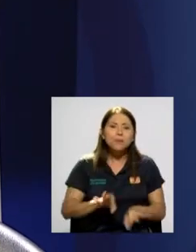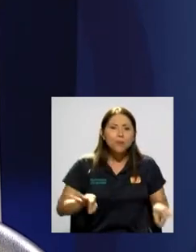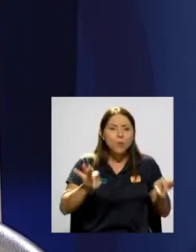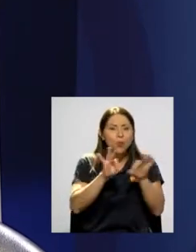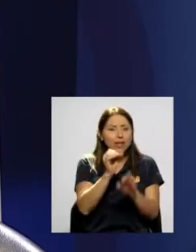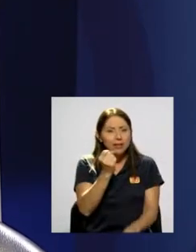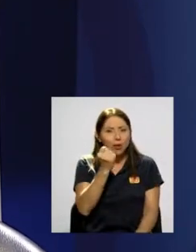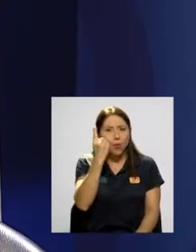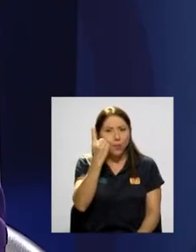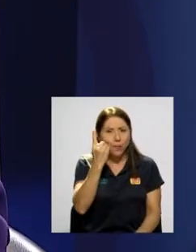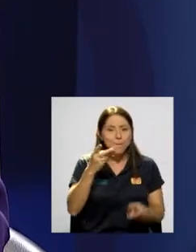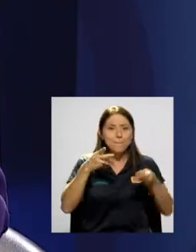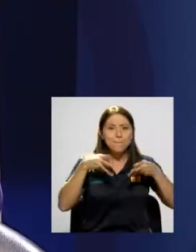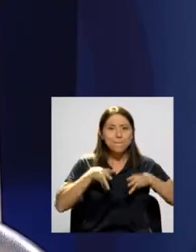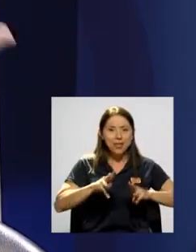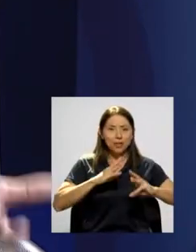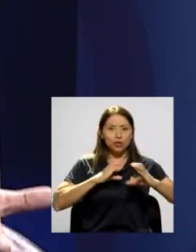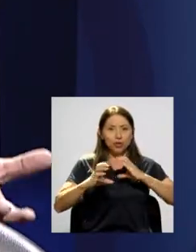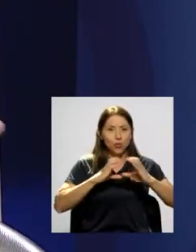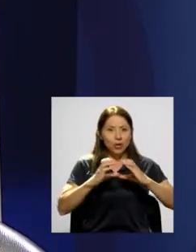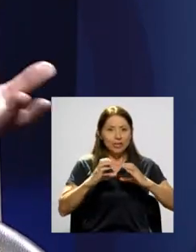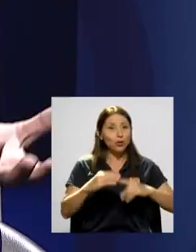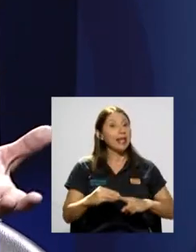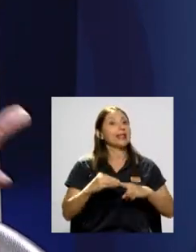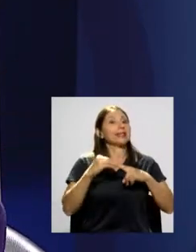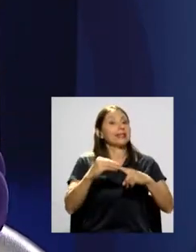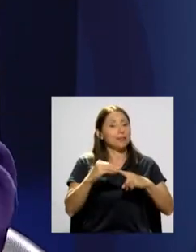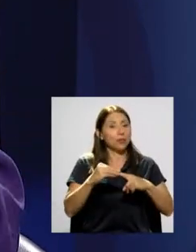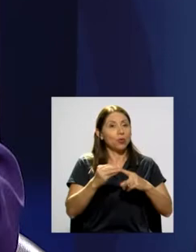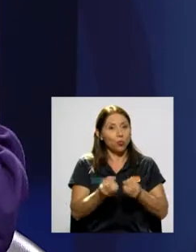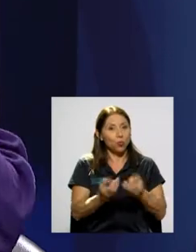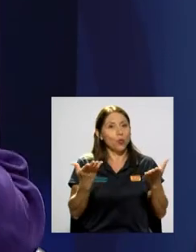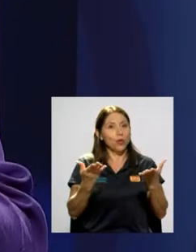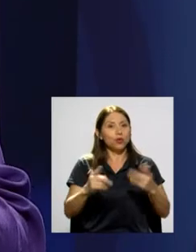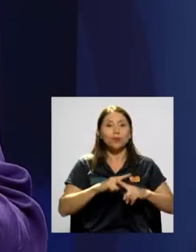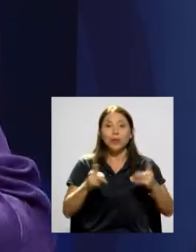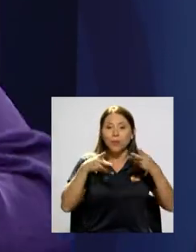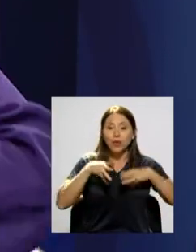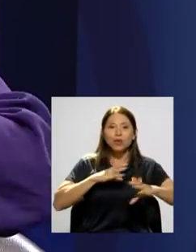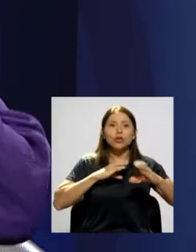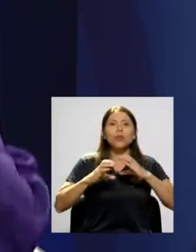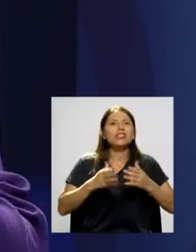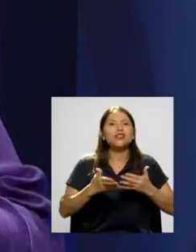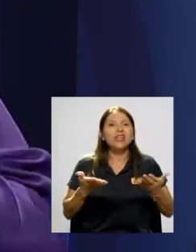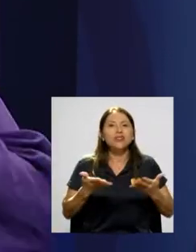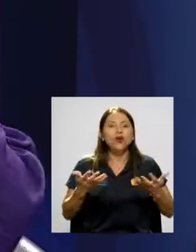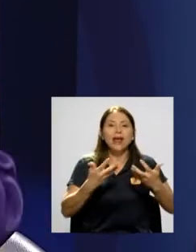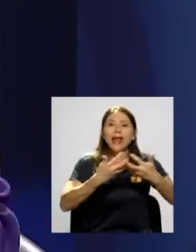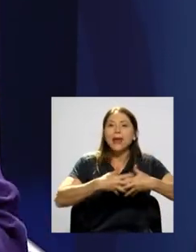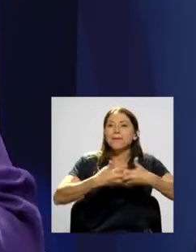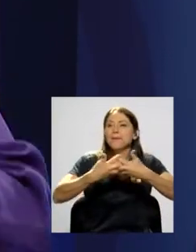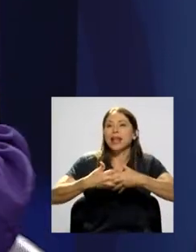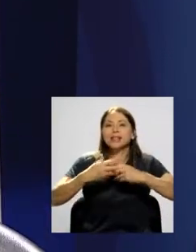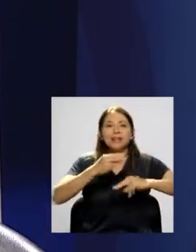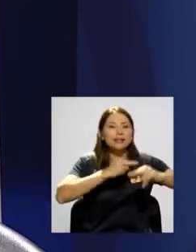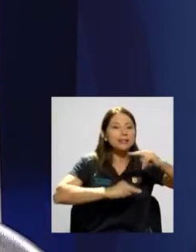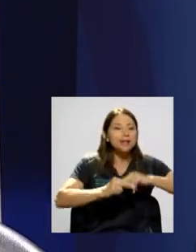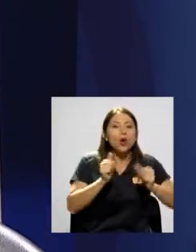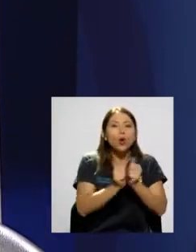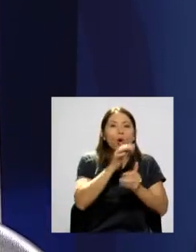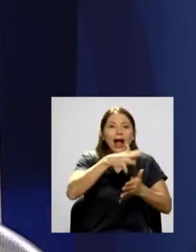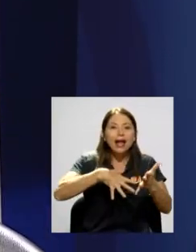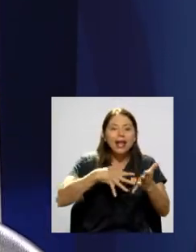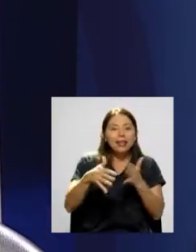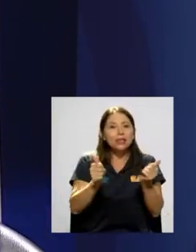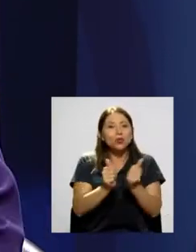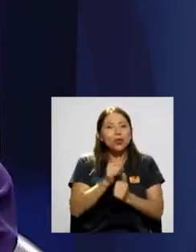comprender que los medios, salvo por los medios públicos y estatales, son empresas con agendas, con intereses